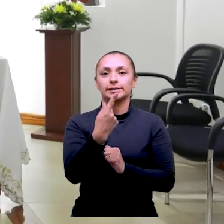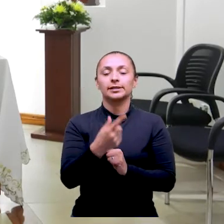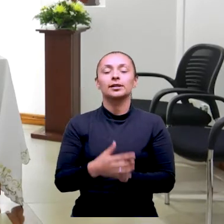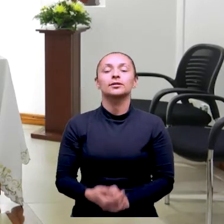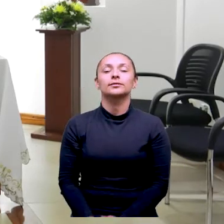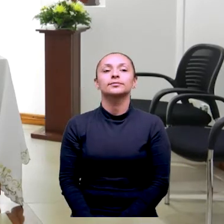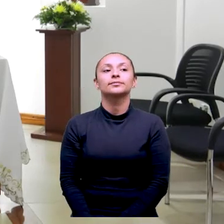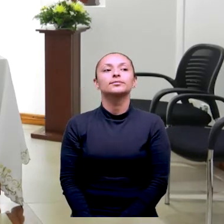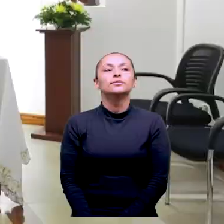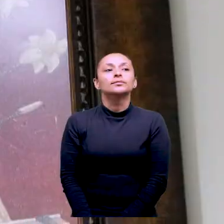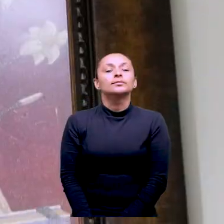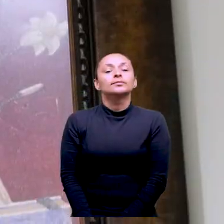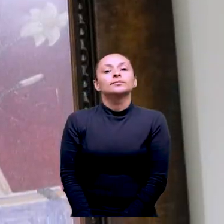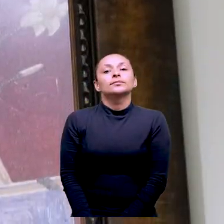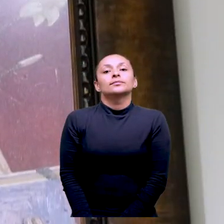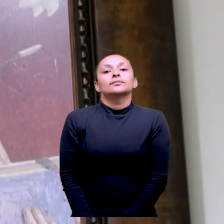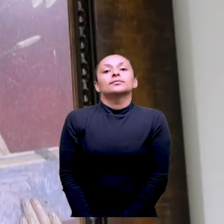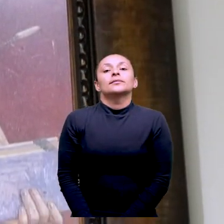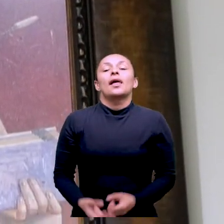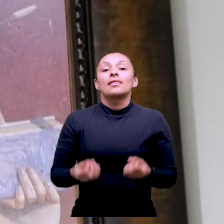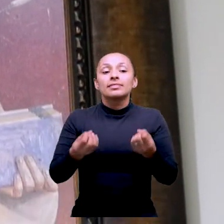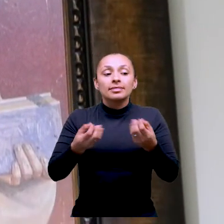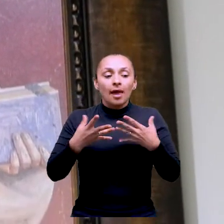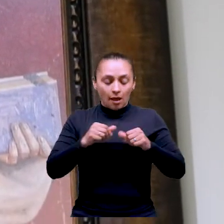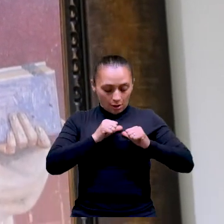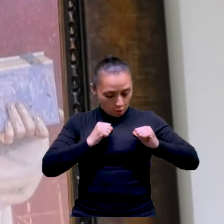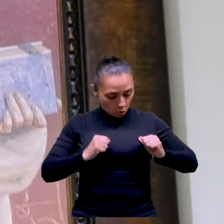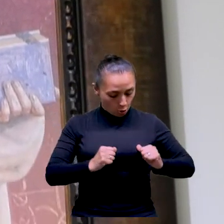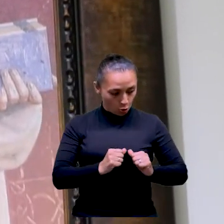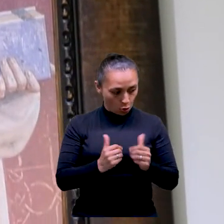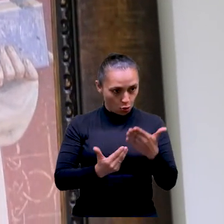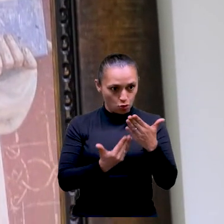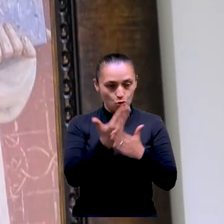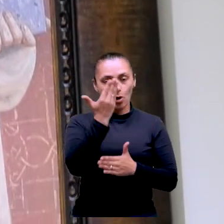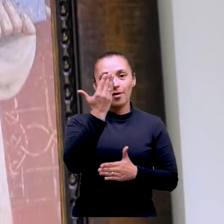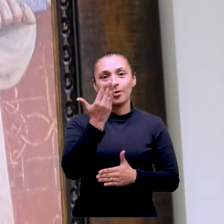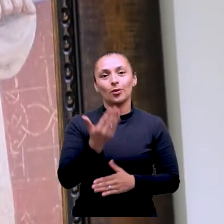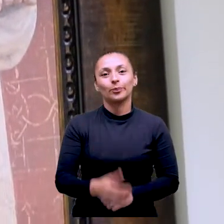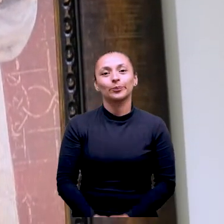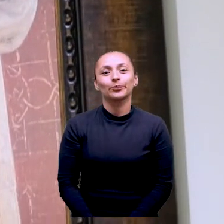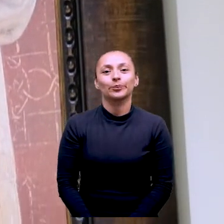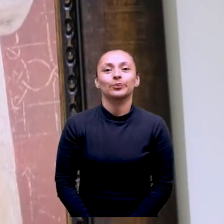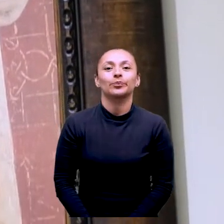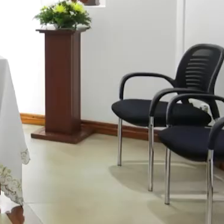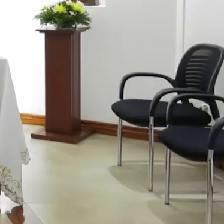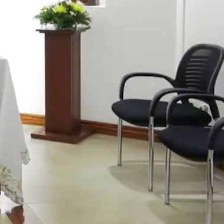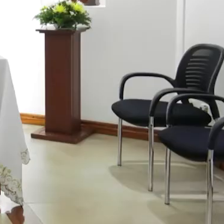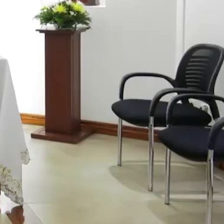nuestras oraciones diciendo danos señor un corazón nuevo